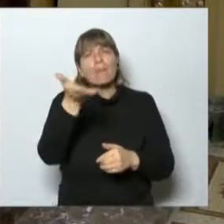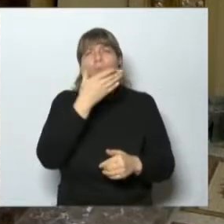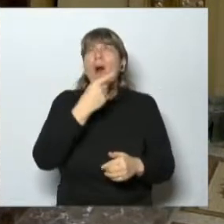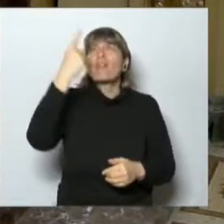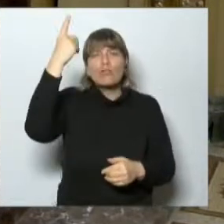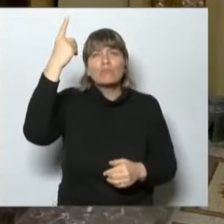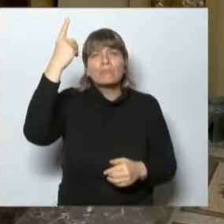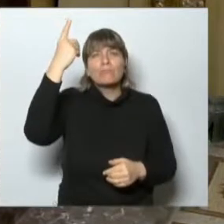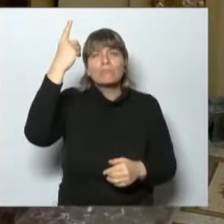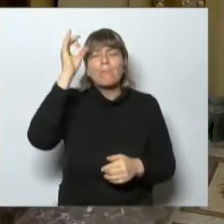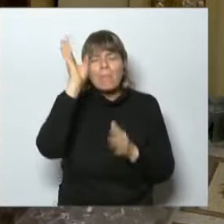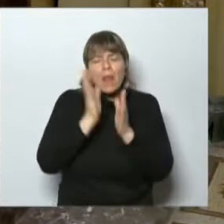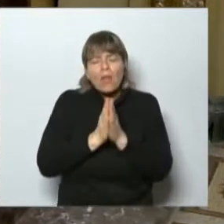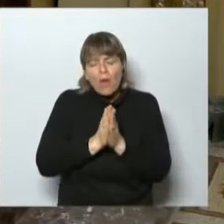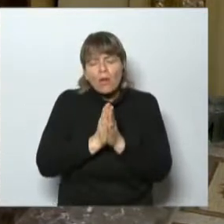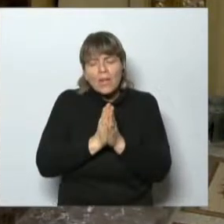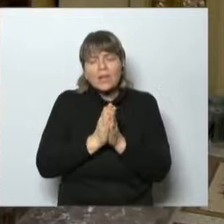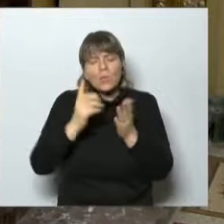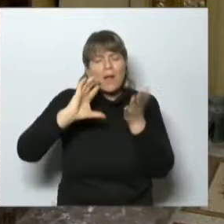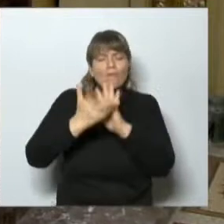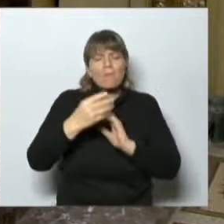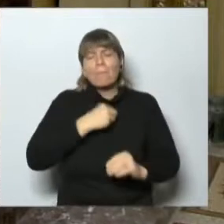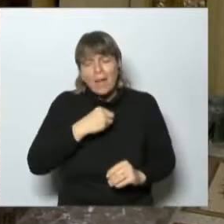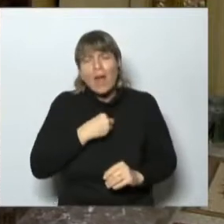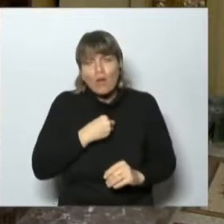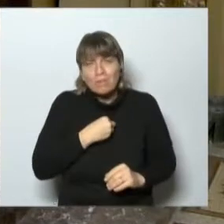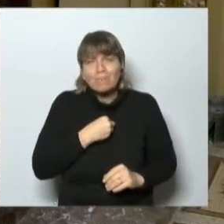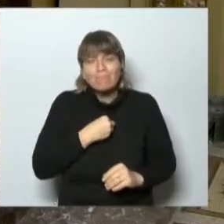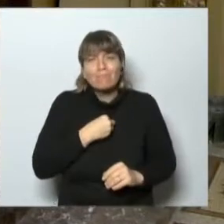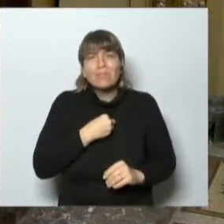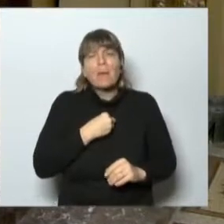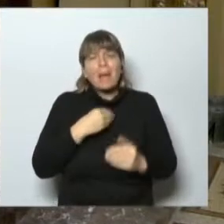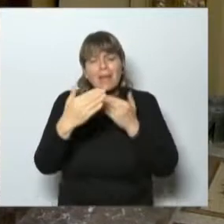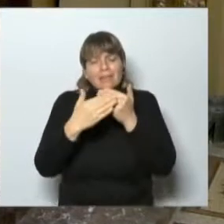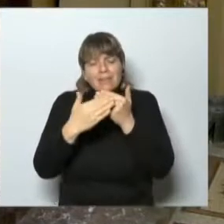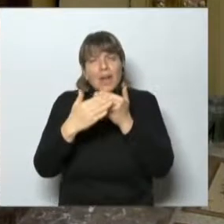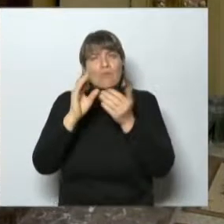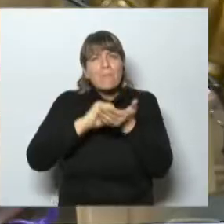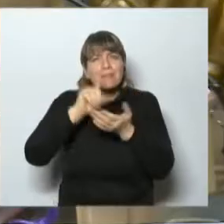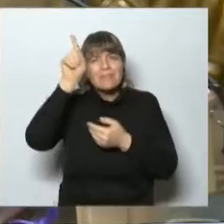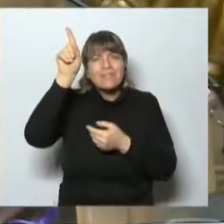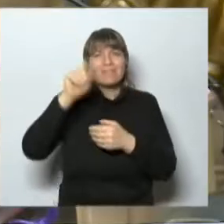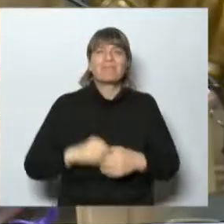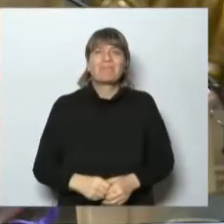Dios que perdone nuestra condición de pecadores para acercarnos a Él.